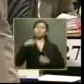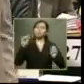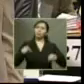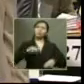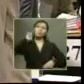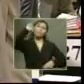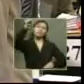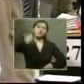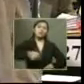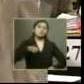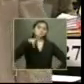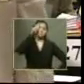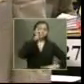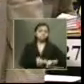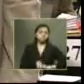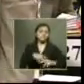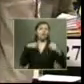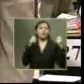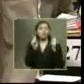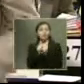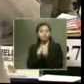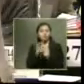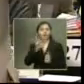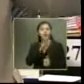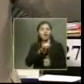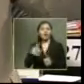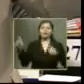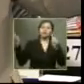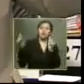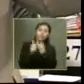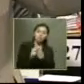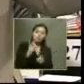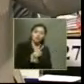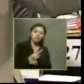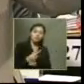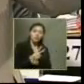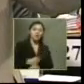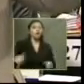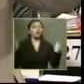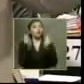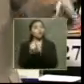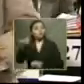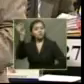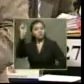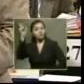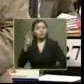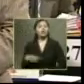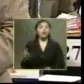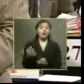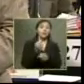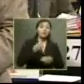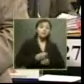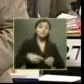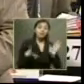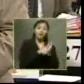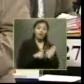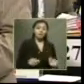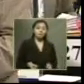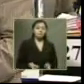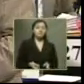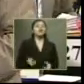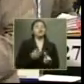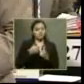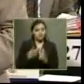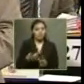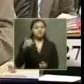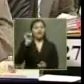consejeros, al lado de los diputados, que va a hacer las leyes. Realmente es un tema que yo creo que hay que tratarlo